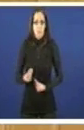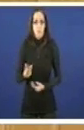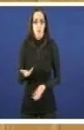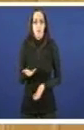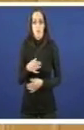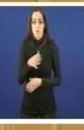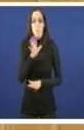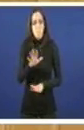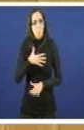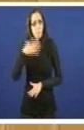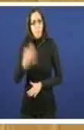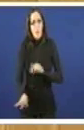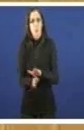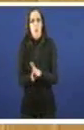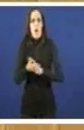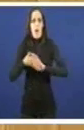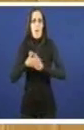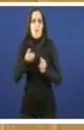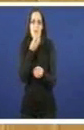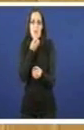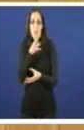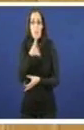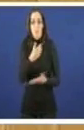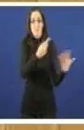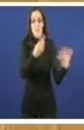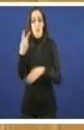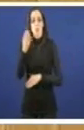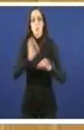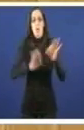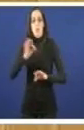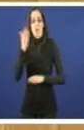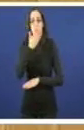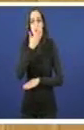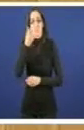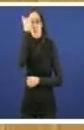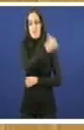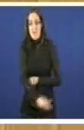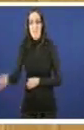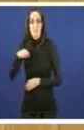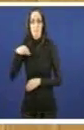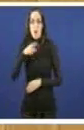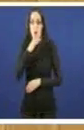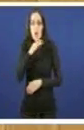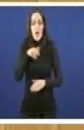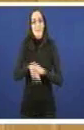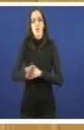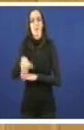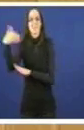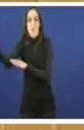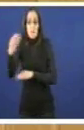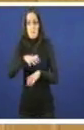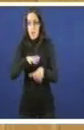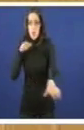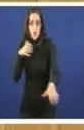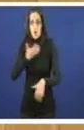porque os 62% das escolas infantis que neste momento teñen externalizada a súa xestión en moitos concellos de Galicia